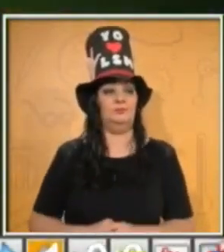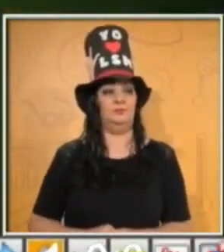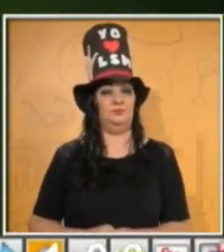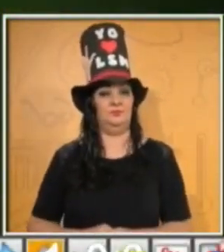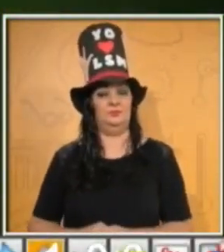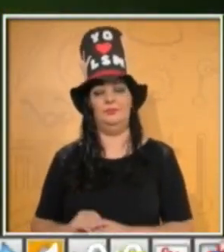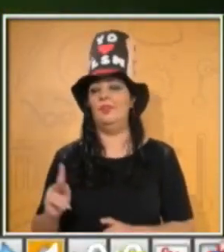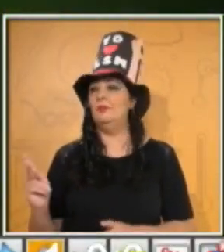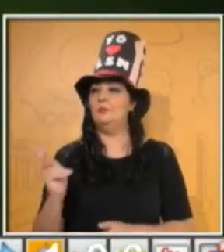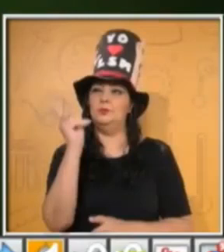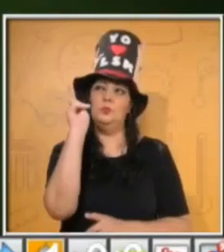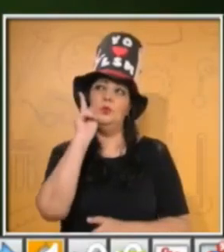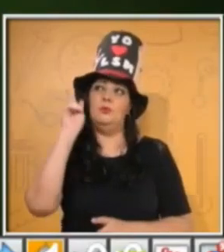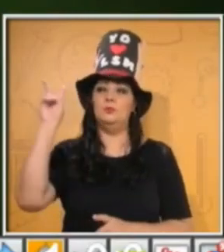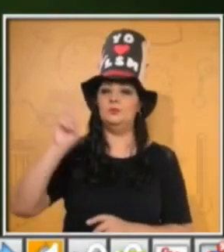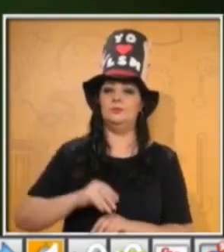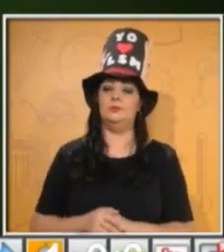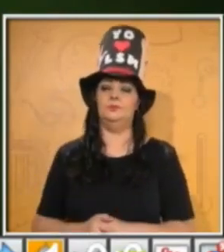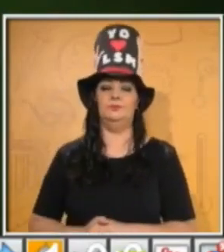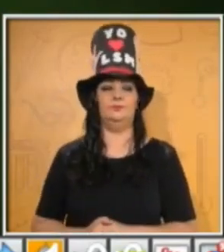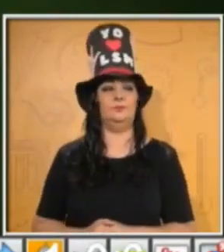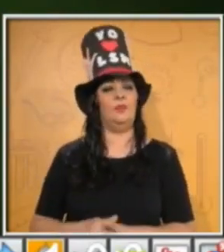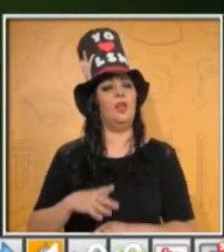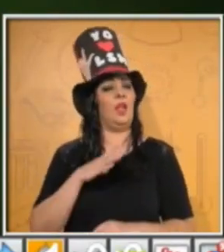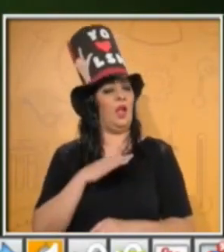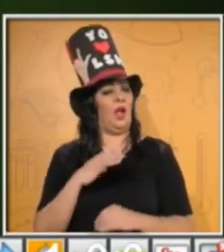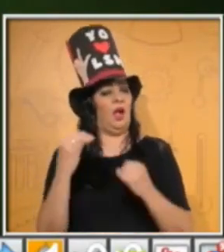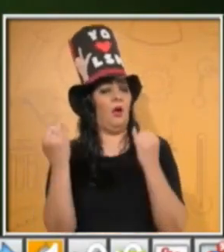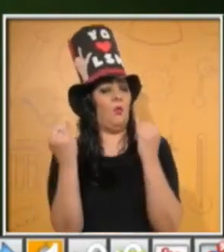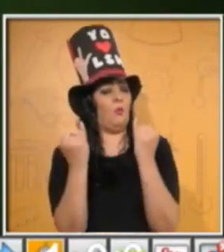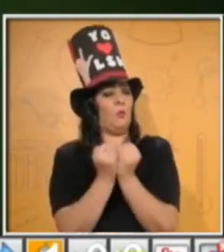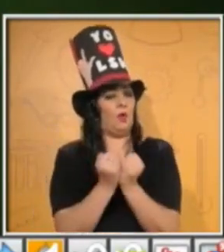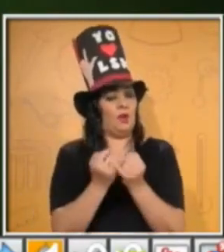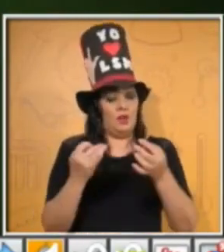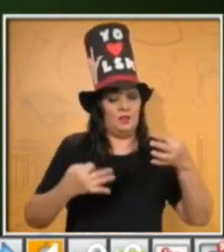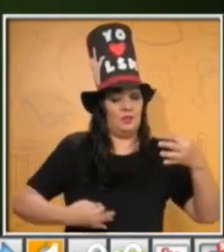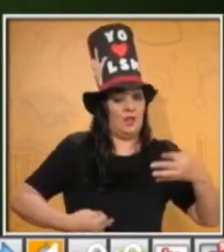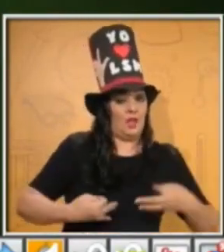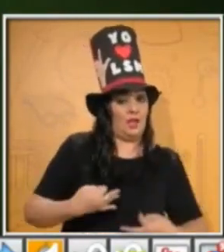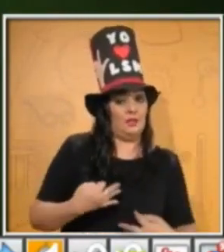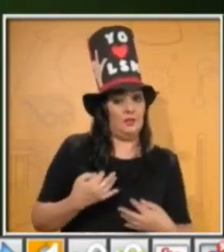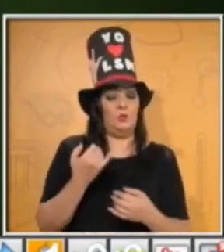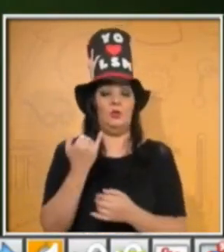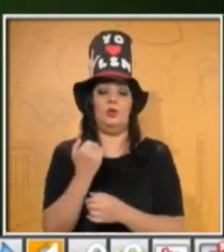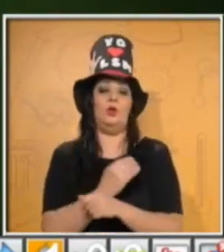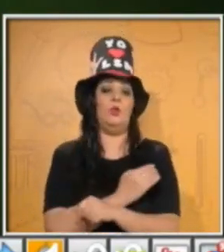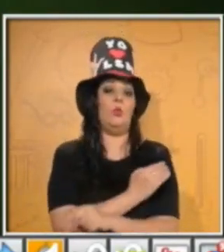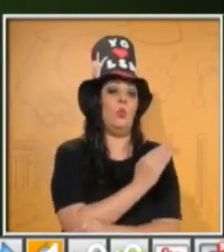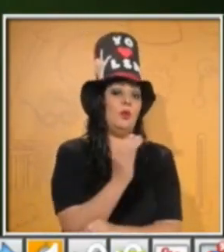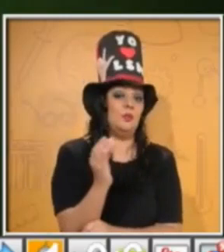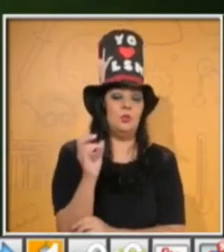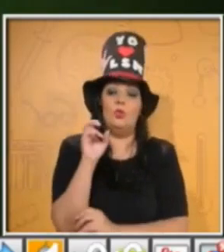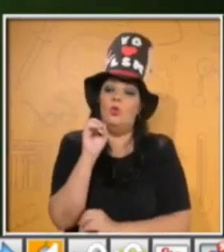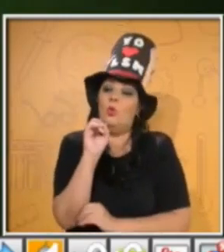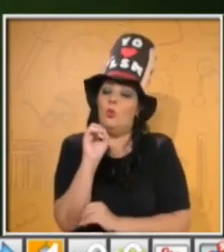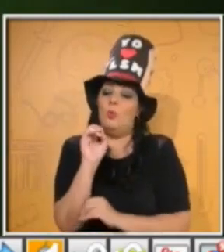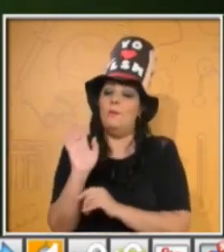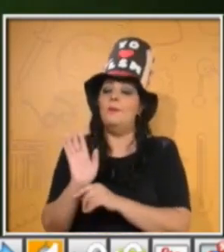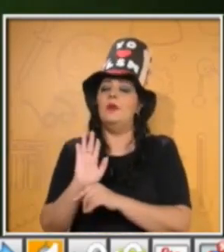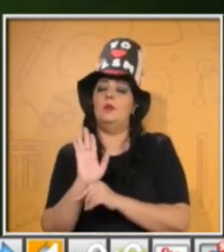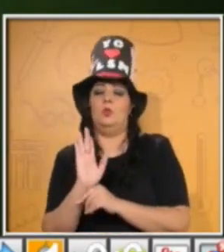pantalla. ¿Qué tienen en común una obra y un cuento o una película? Ahora vamos a hablar de